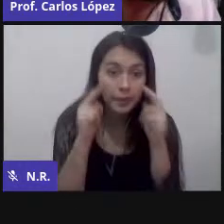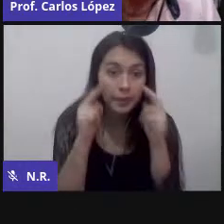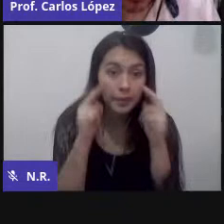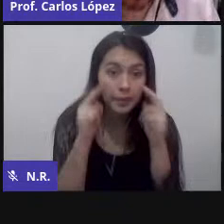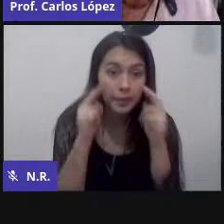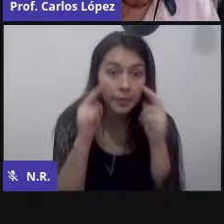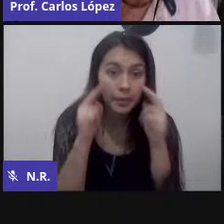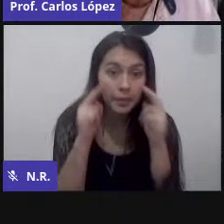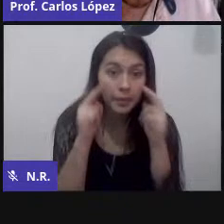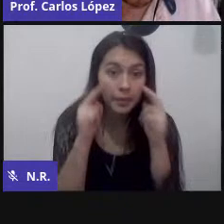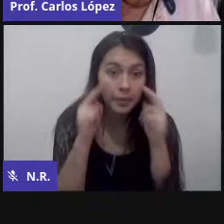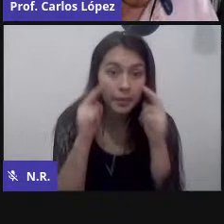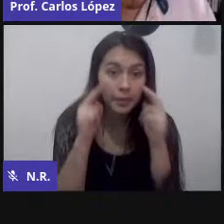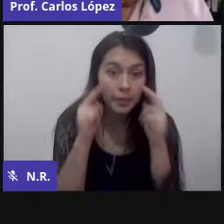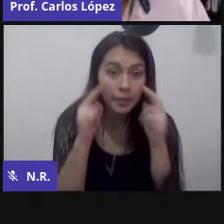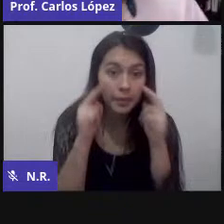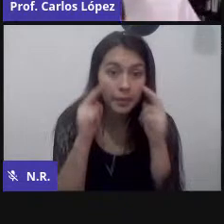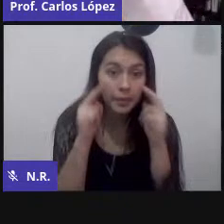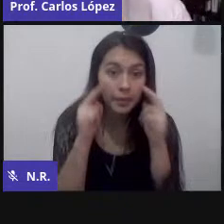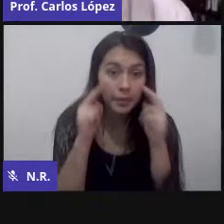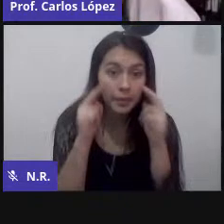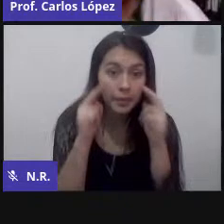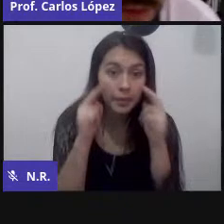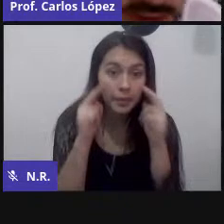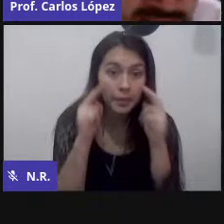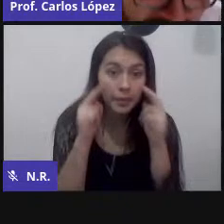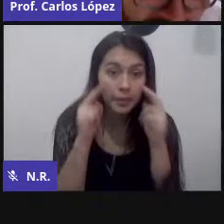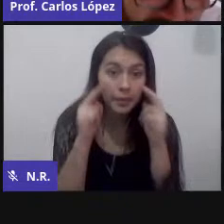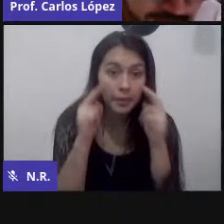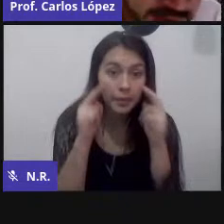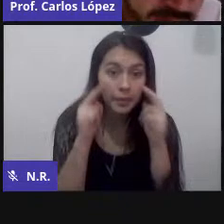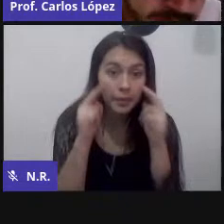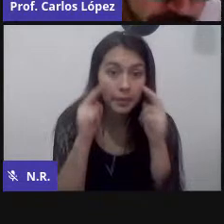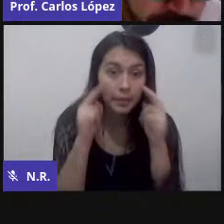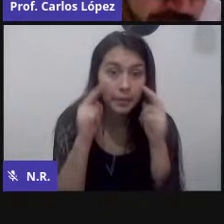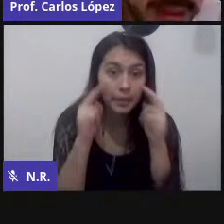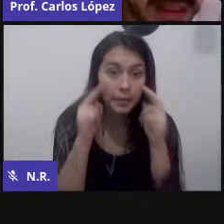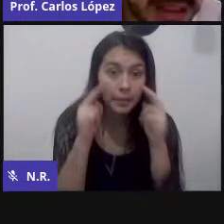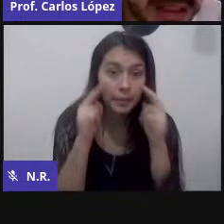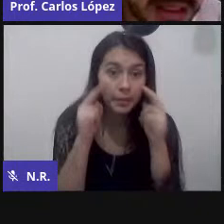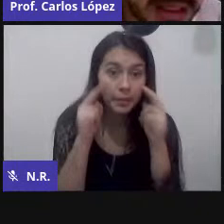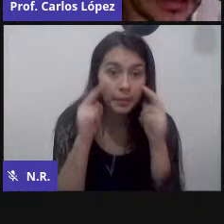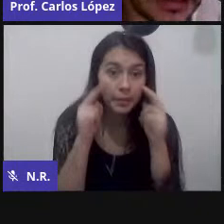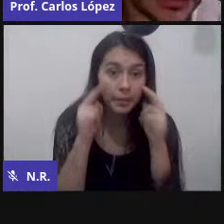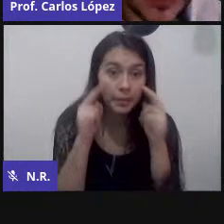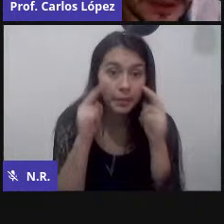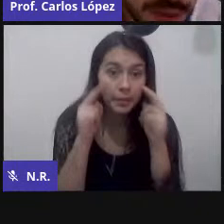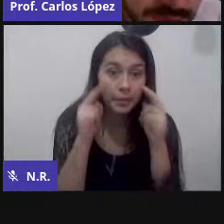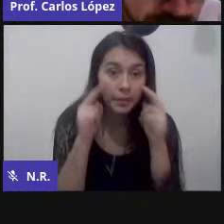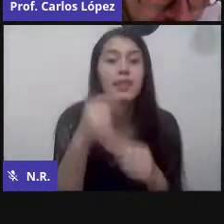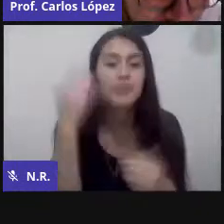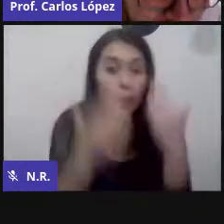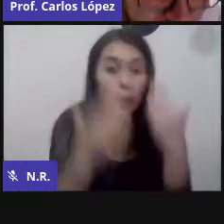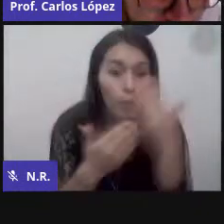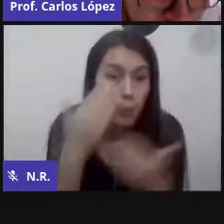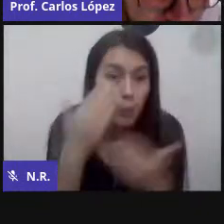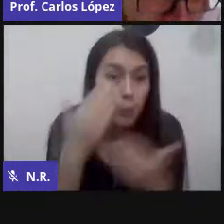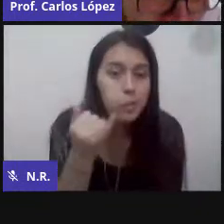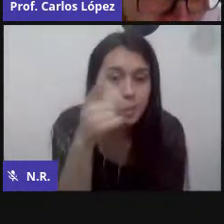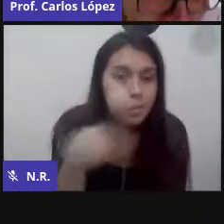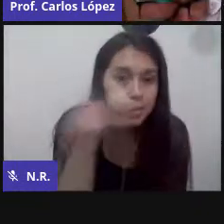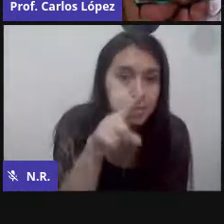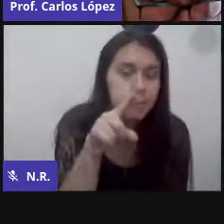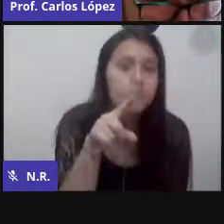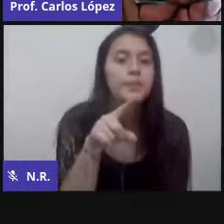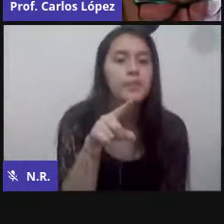y cuándo quedó registrado. ¿Sí? Entonces dice, prueba de creación. ¿Está viendo, George? Prueba de creación.